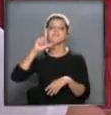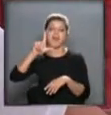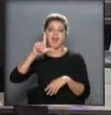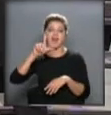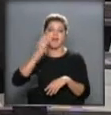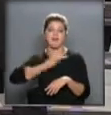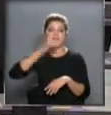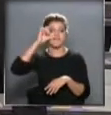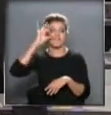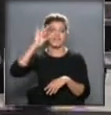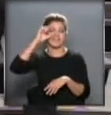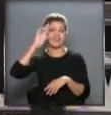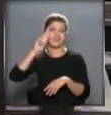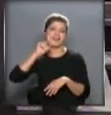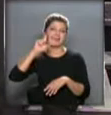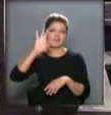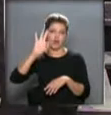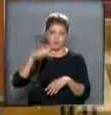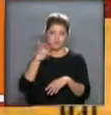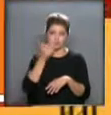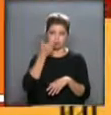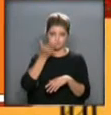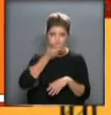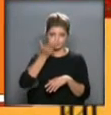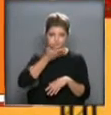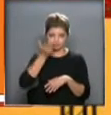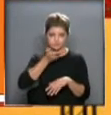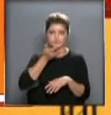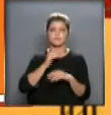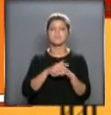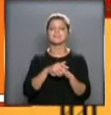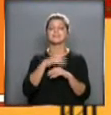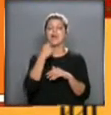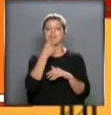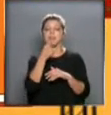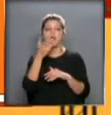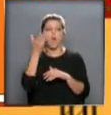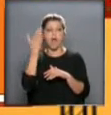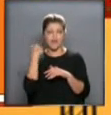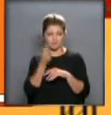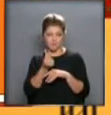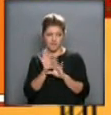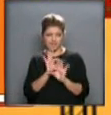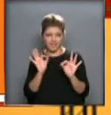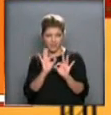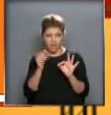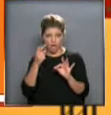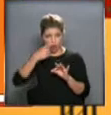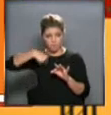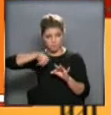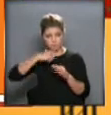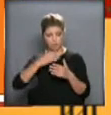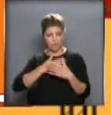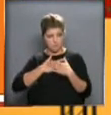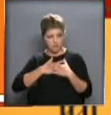santiago bal y de carmen barbieri carmen dijo cuando no teníamos plata éramos felices perico